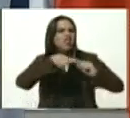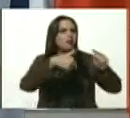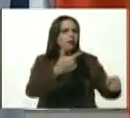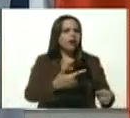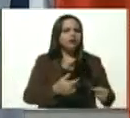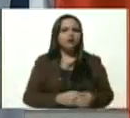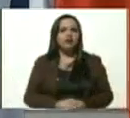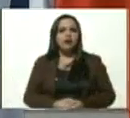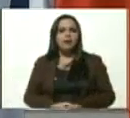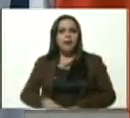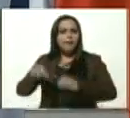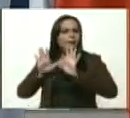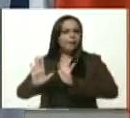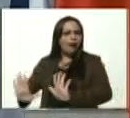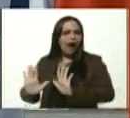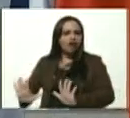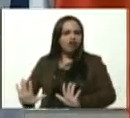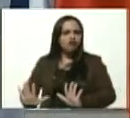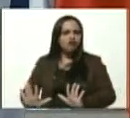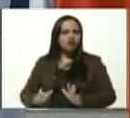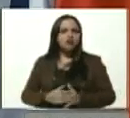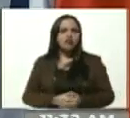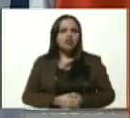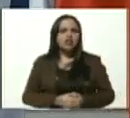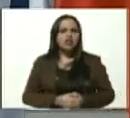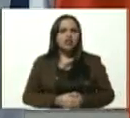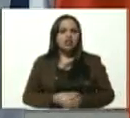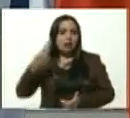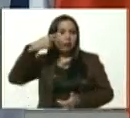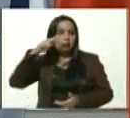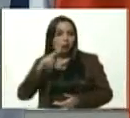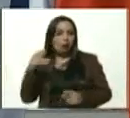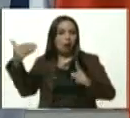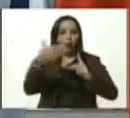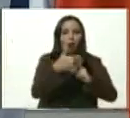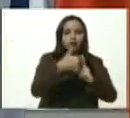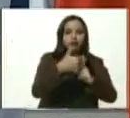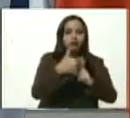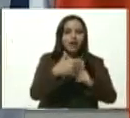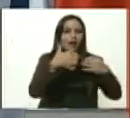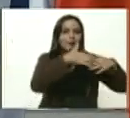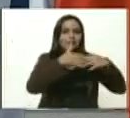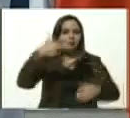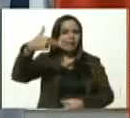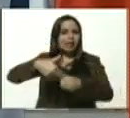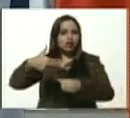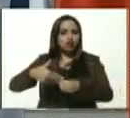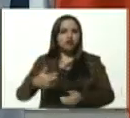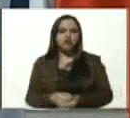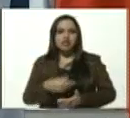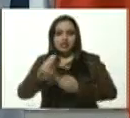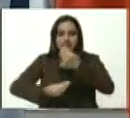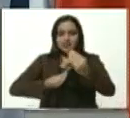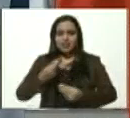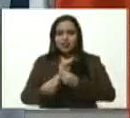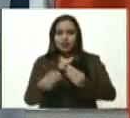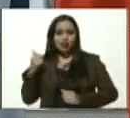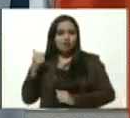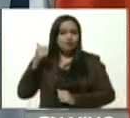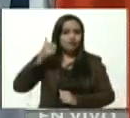paro y el sabotaje petrolero que prácticamente se dio